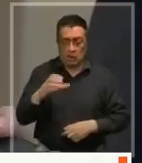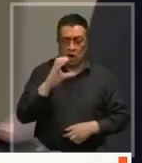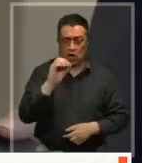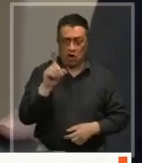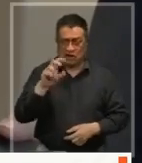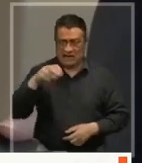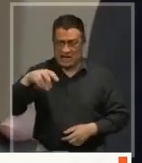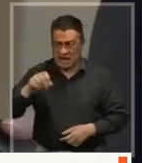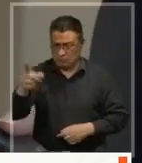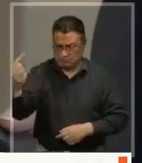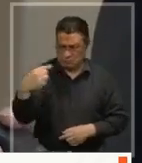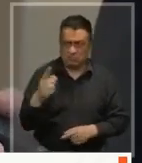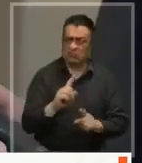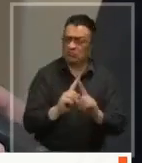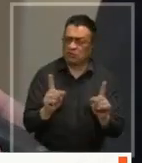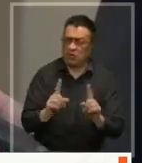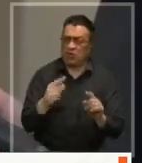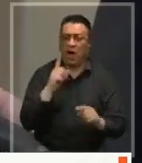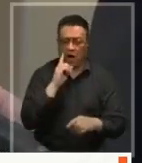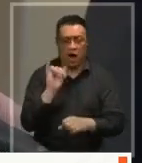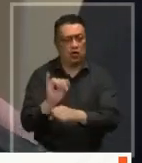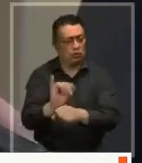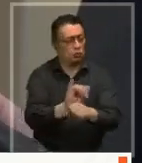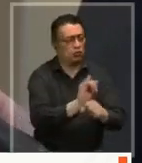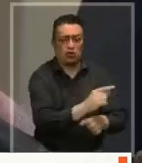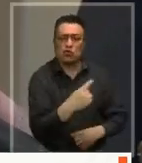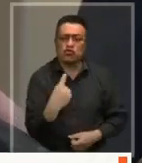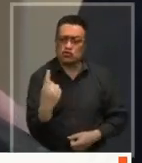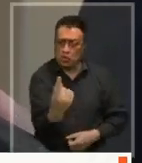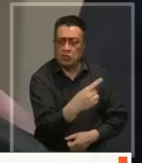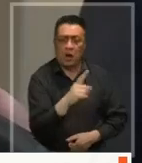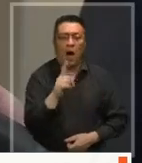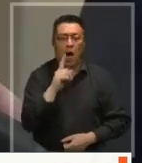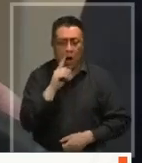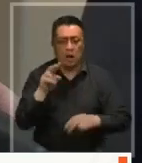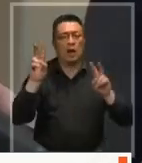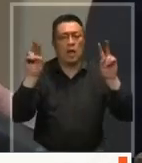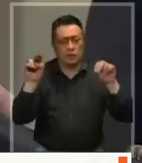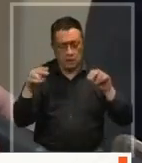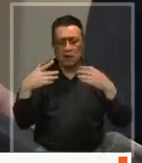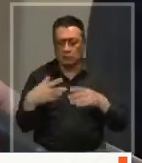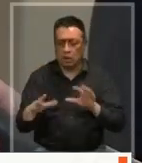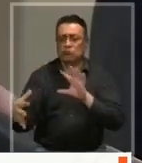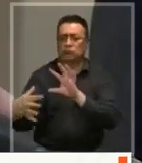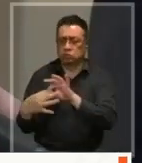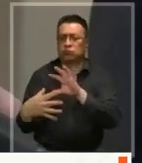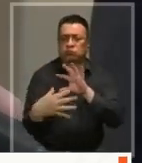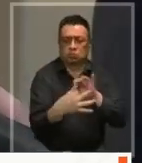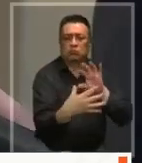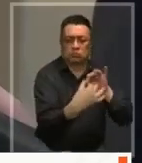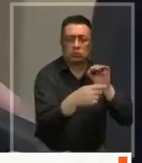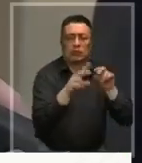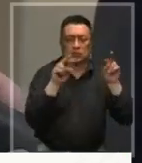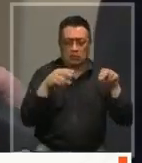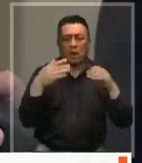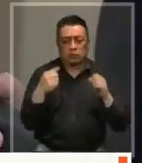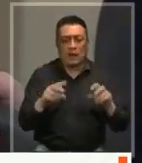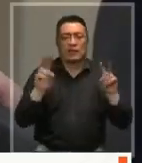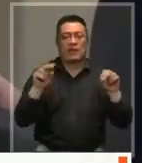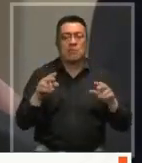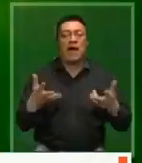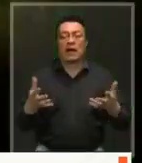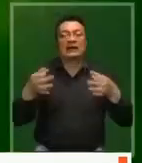tenemos una institucionalidad donde están todas las instituciones que tienen ámbitos y pertinencia para tratar temas